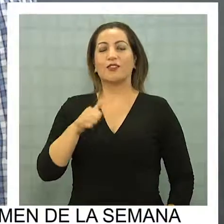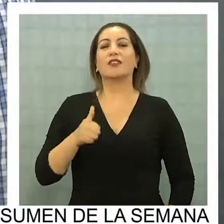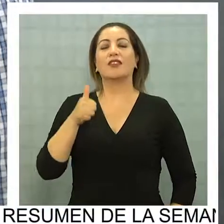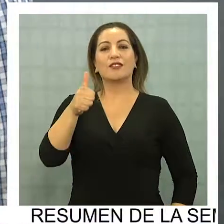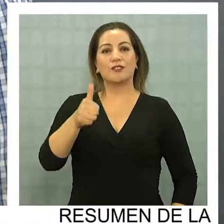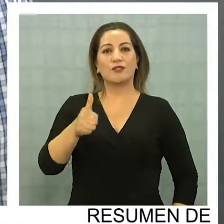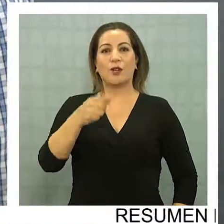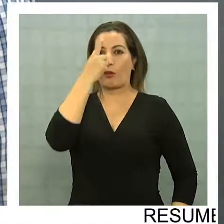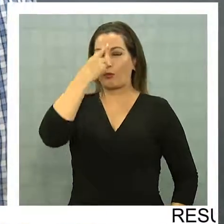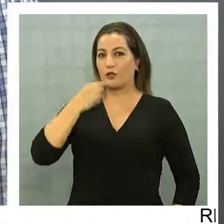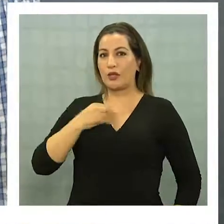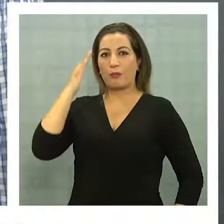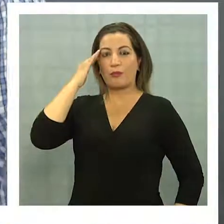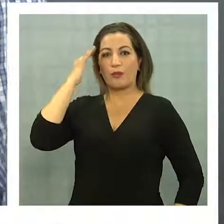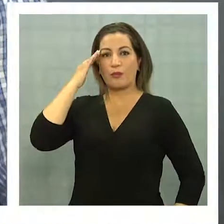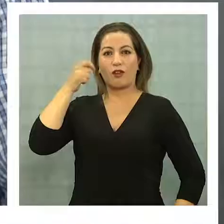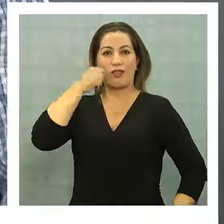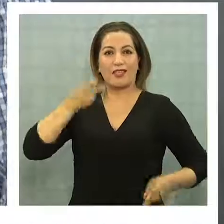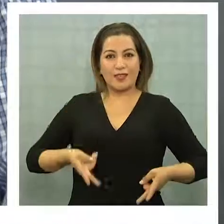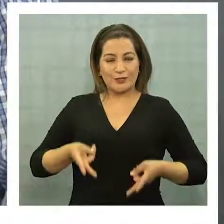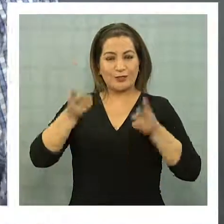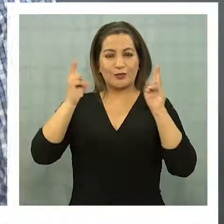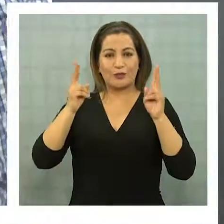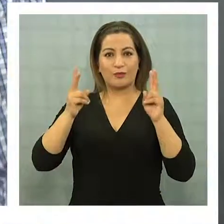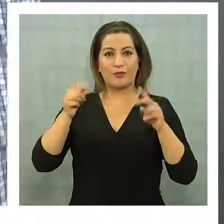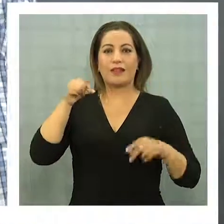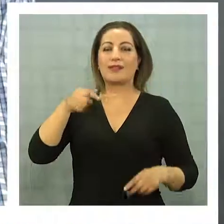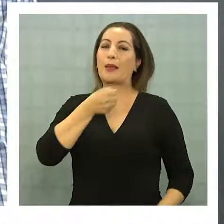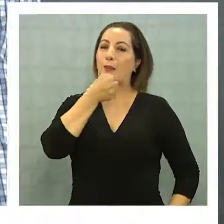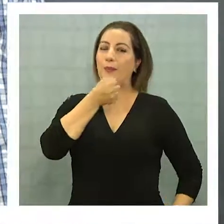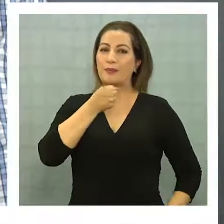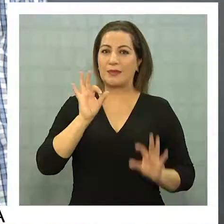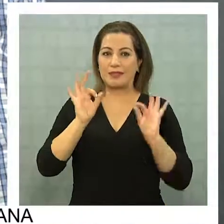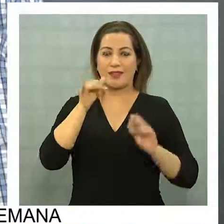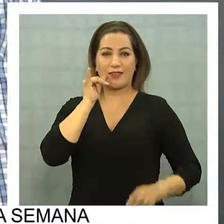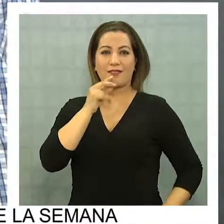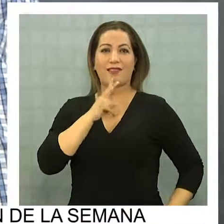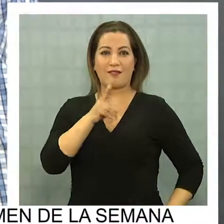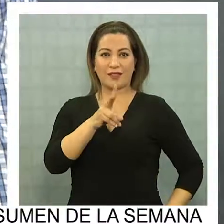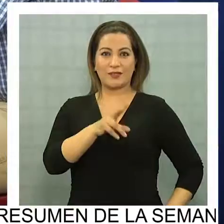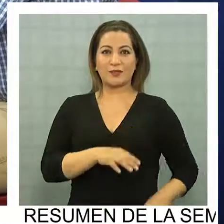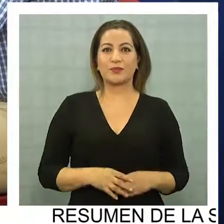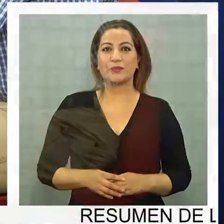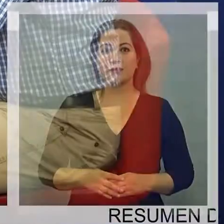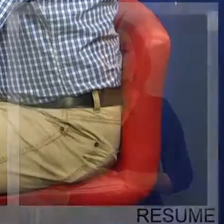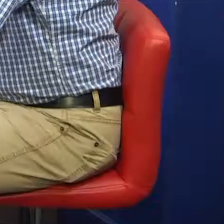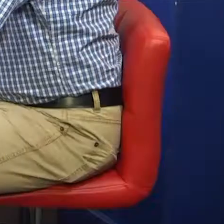director ejecutivo del Museo de la Memoria y los Derechos Humanos, en este especial de prensa en Iquique Televisión.